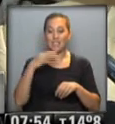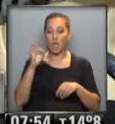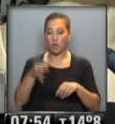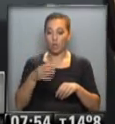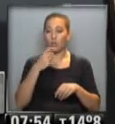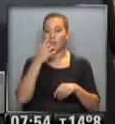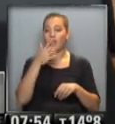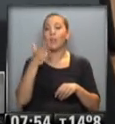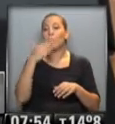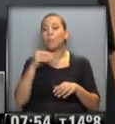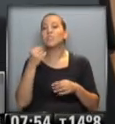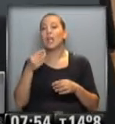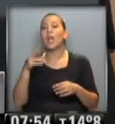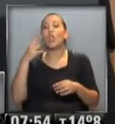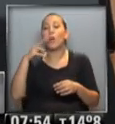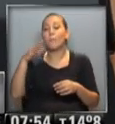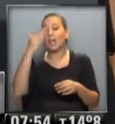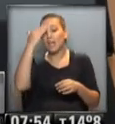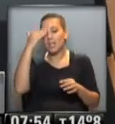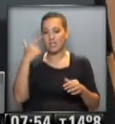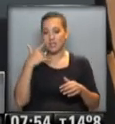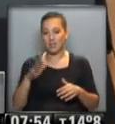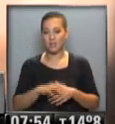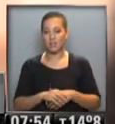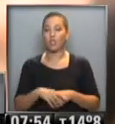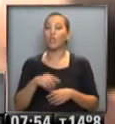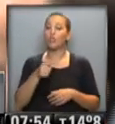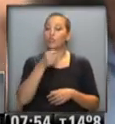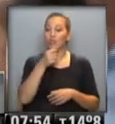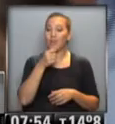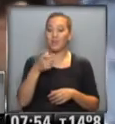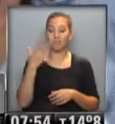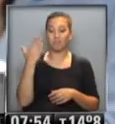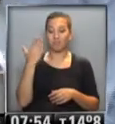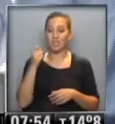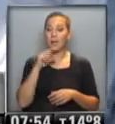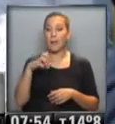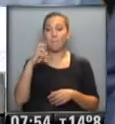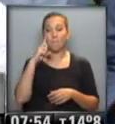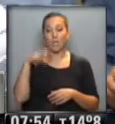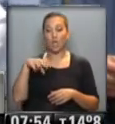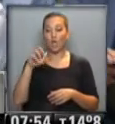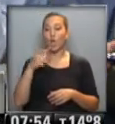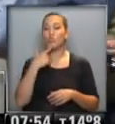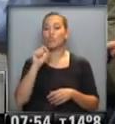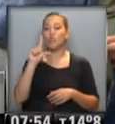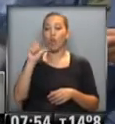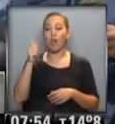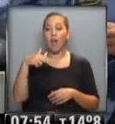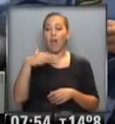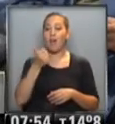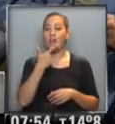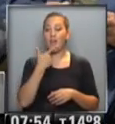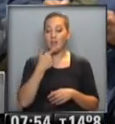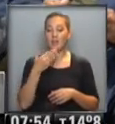una alternativa en el 2015. Si bien en la conferencia de prensa posterior, Fernando Pino Solanas convocó a unirse a Libres del Sur y